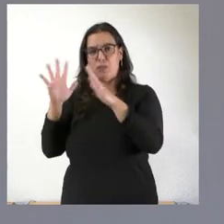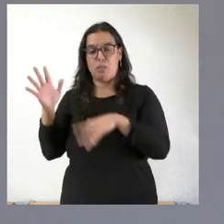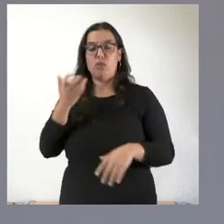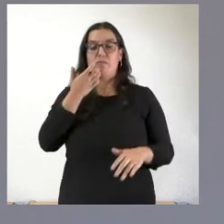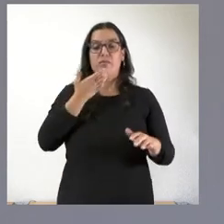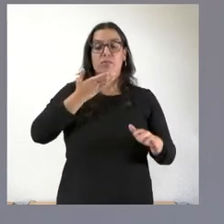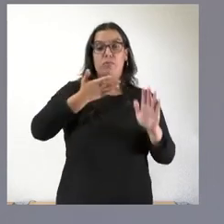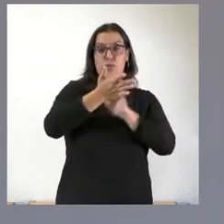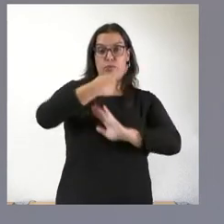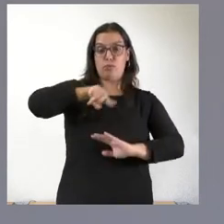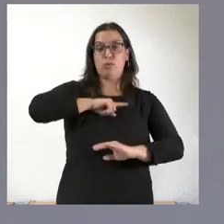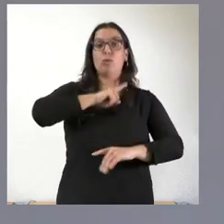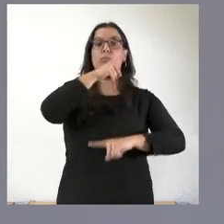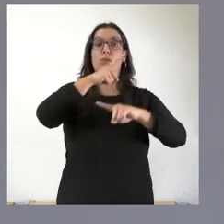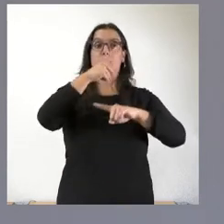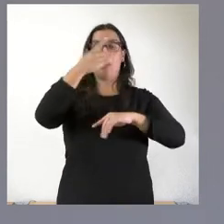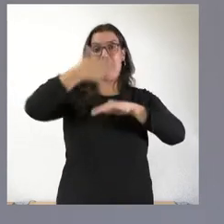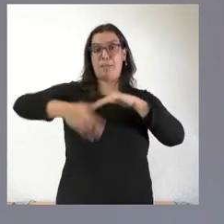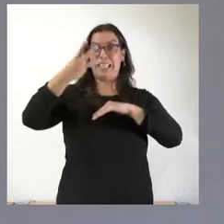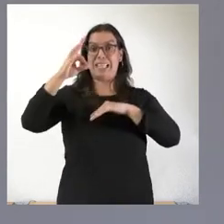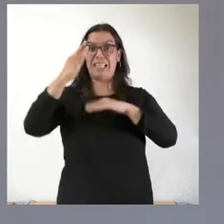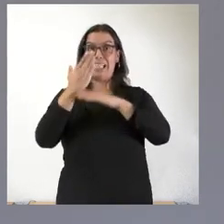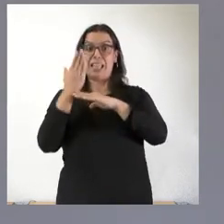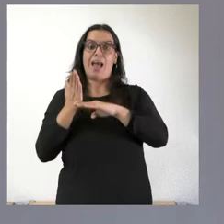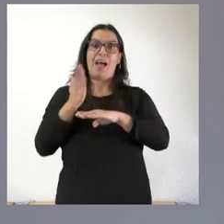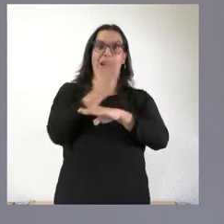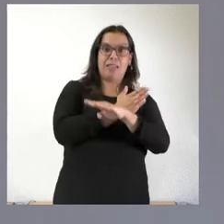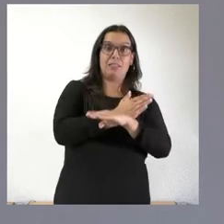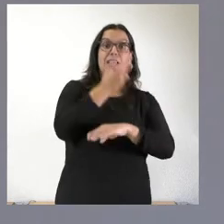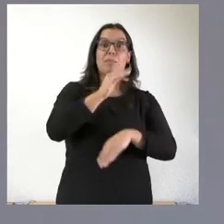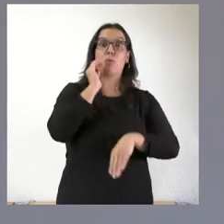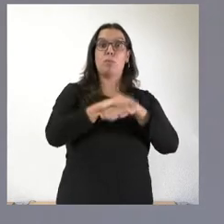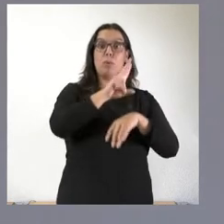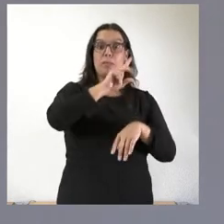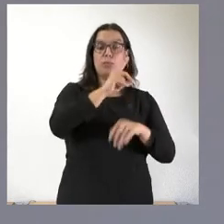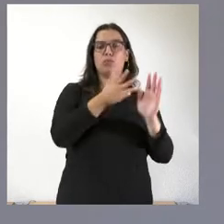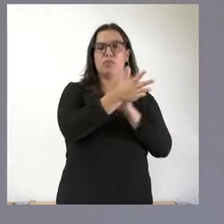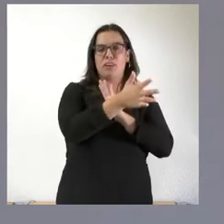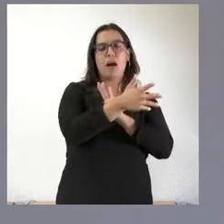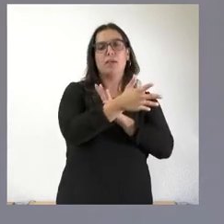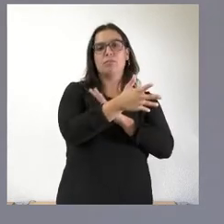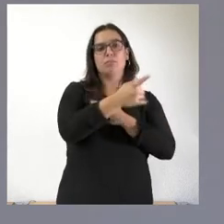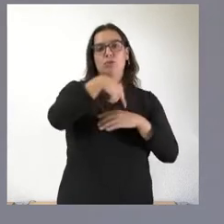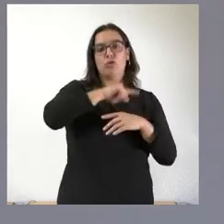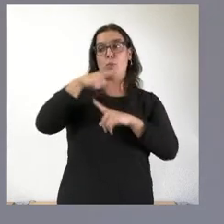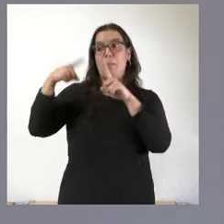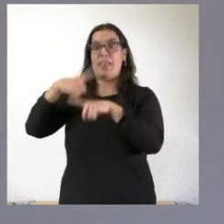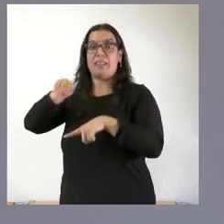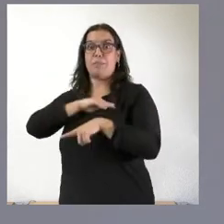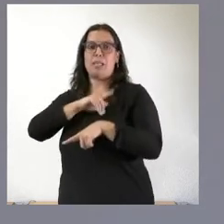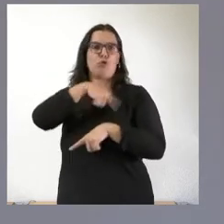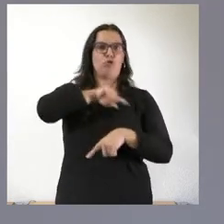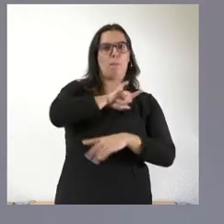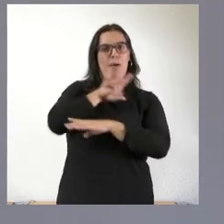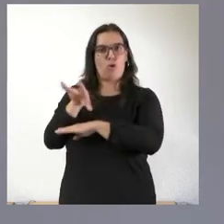proveedores por debajo de los 30 días, sino que al estar en esos 21 días estamos claramente por debajo de la media